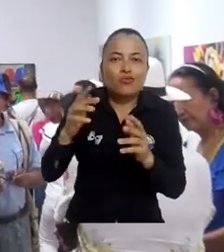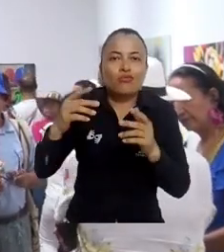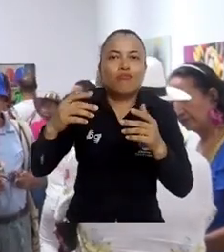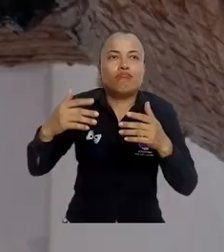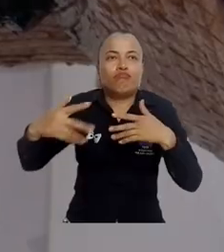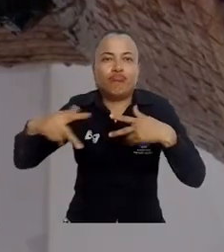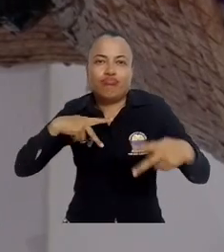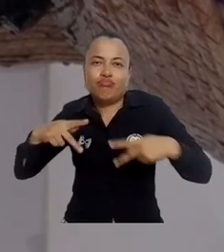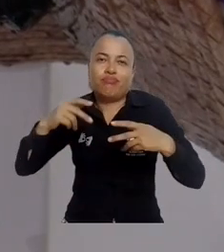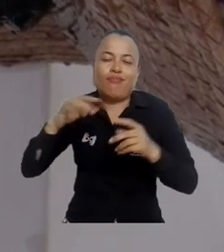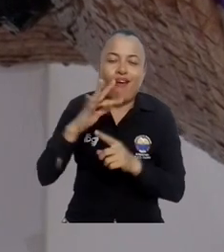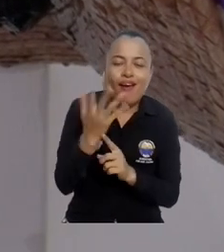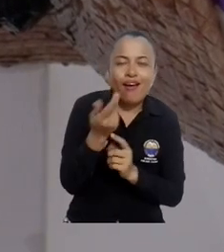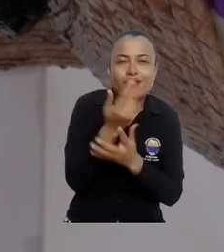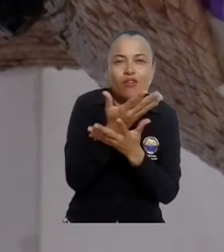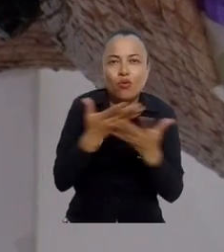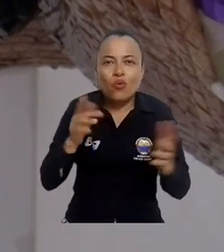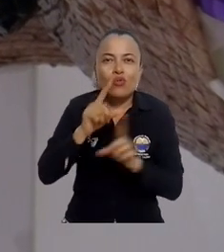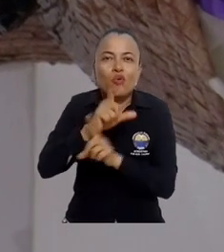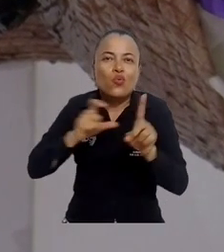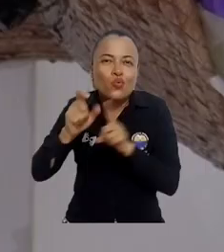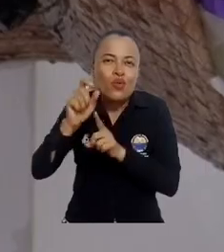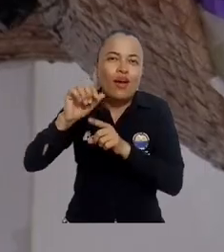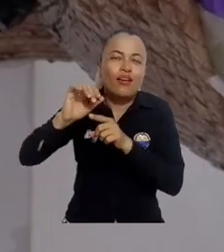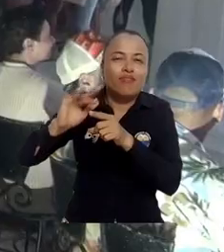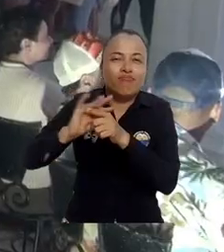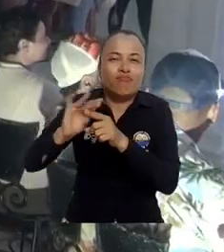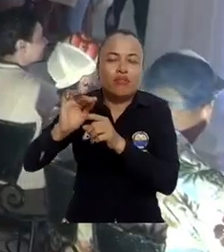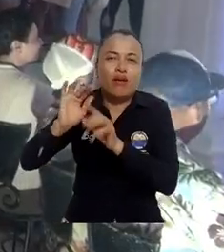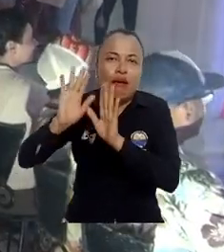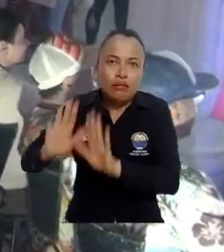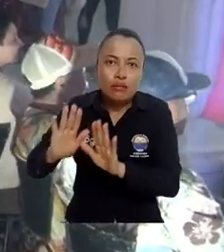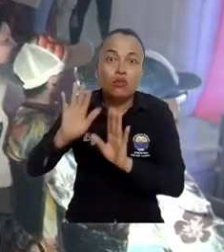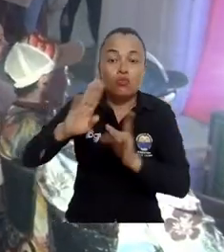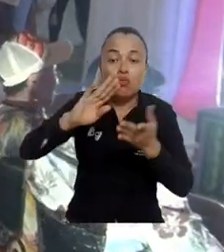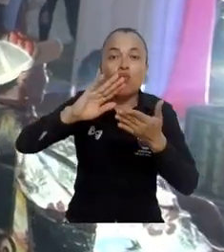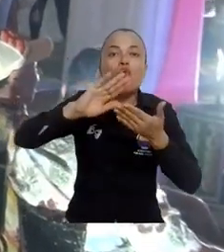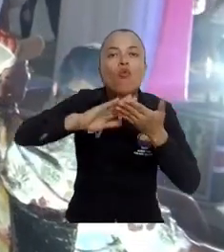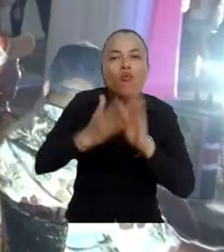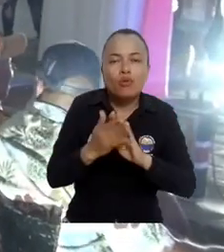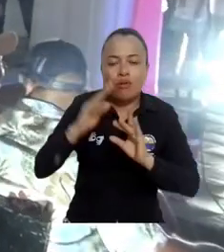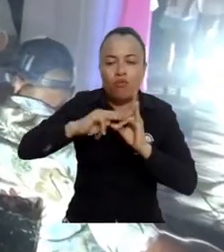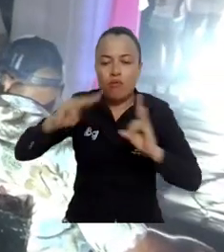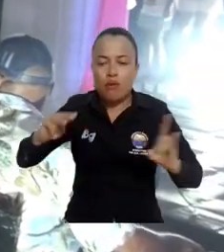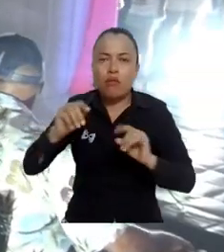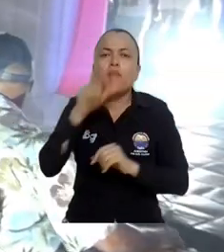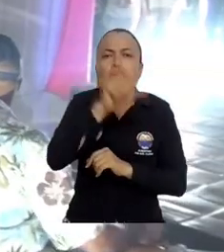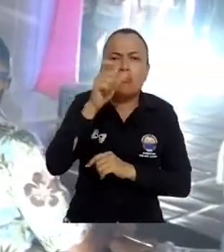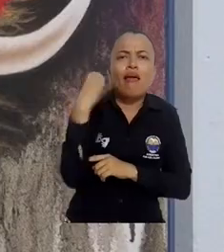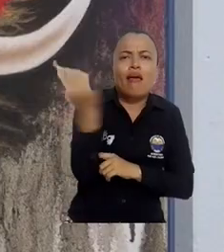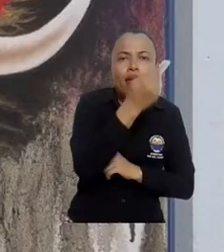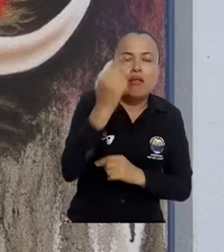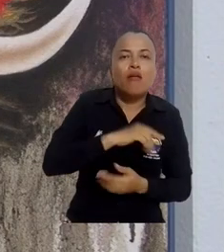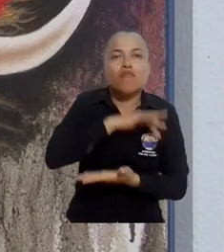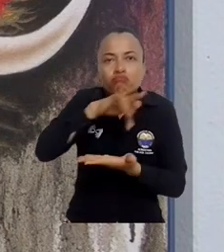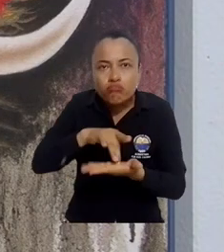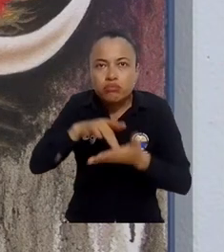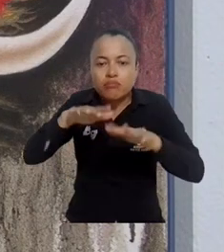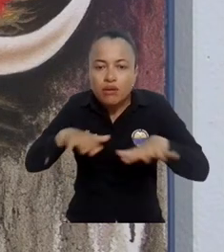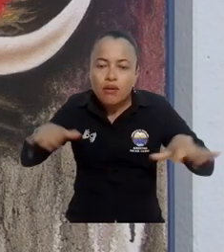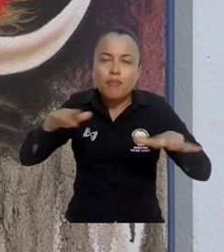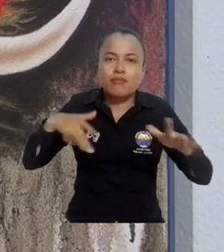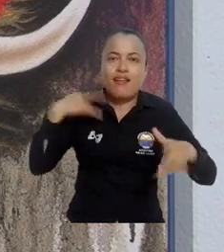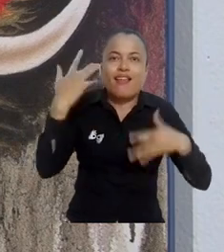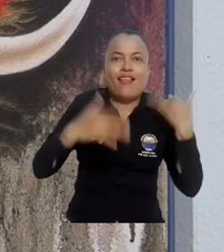las expresiones artísticas y las prácticas culturales, no solo de la comunidad universitaria, sino de todo el público, la sociedad en general, tenga